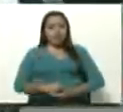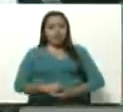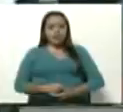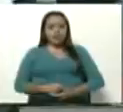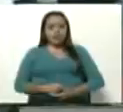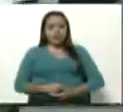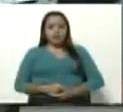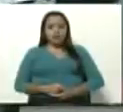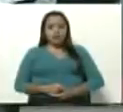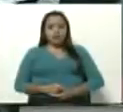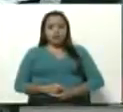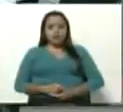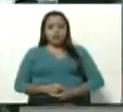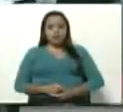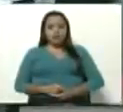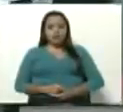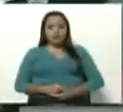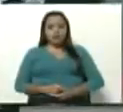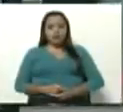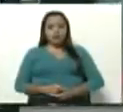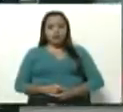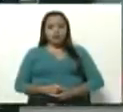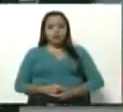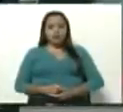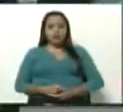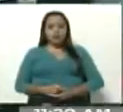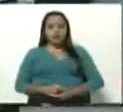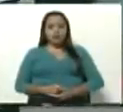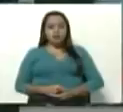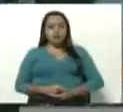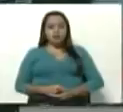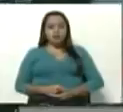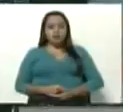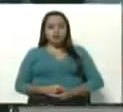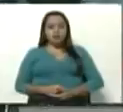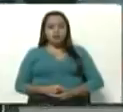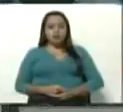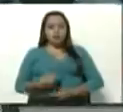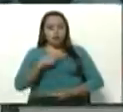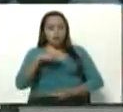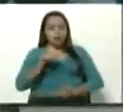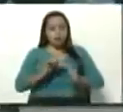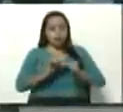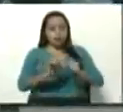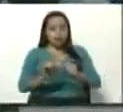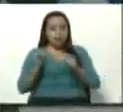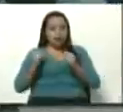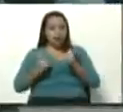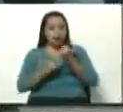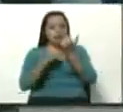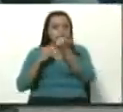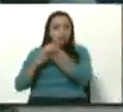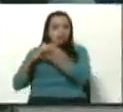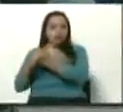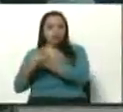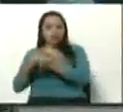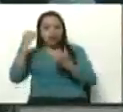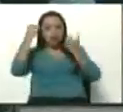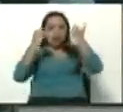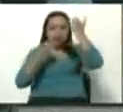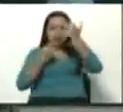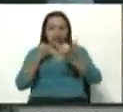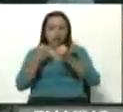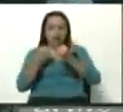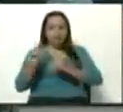de los más desprotegidos. Nosotros y nosotras seguimos afianzados a los ideales del